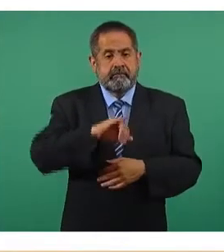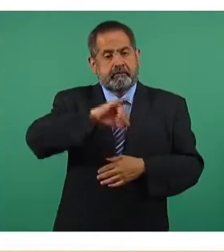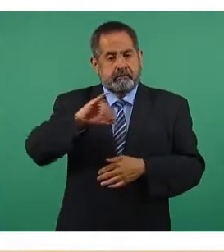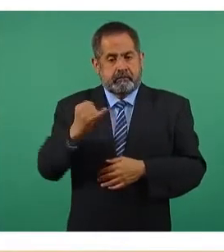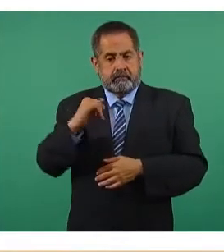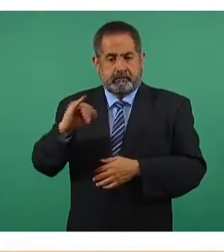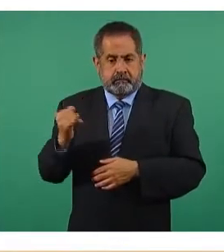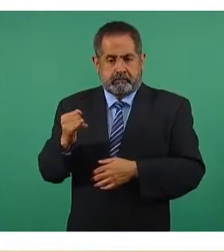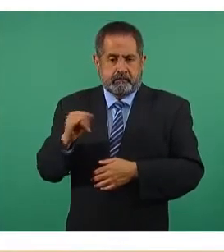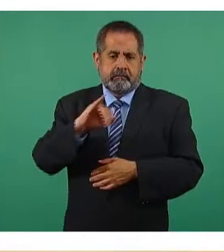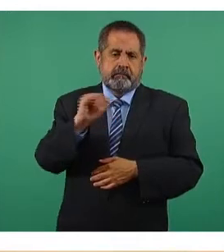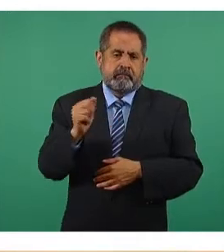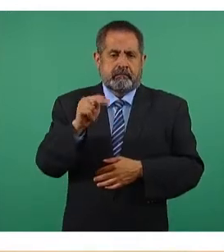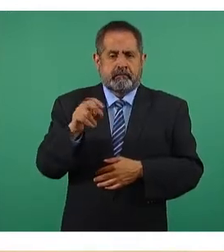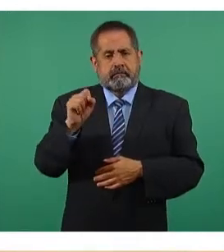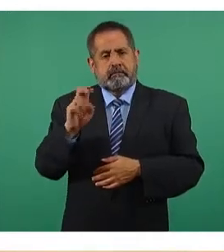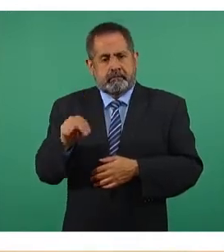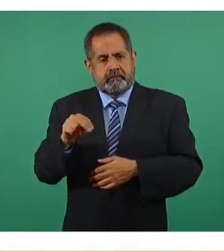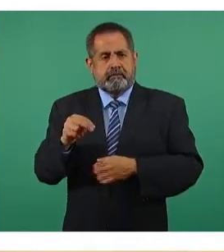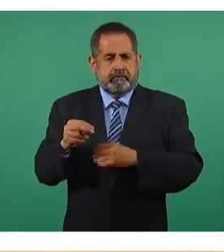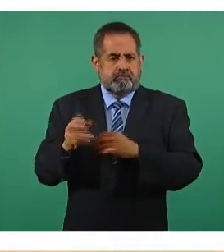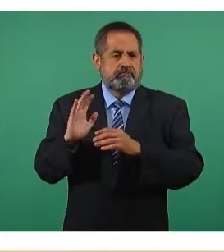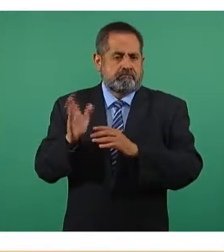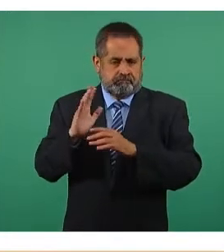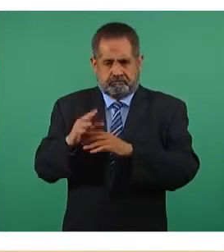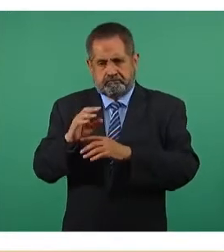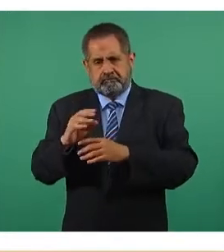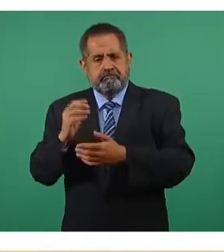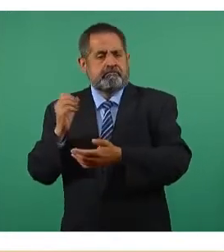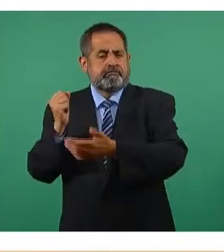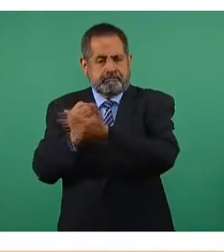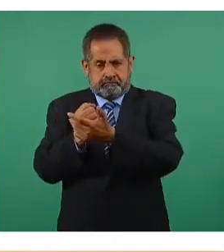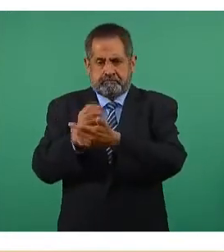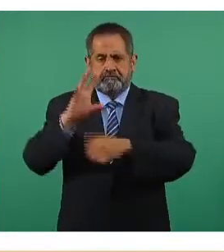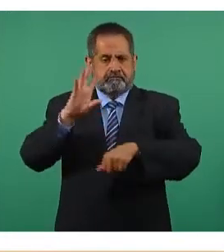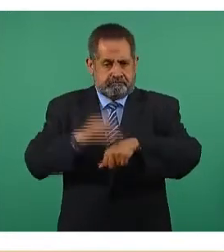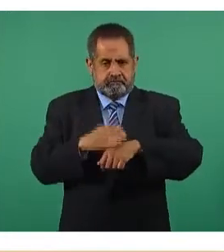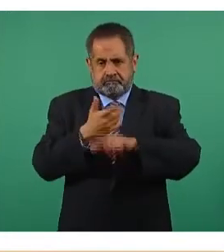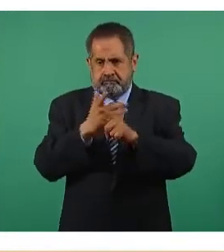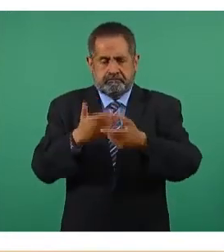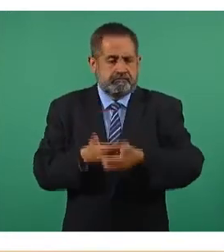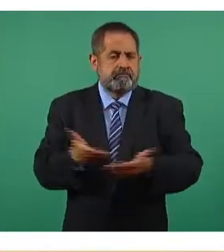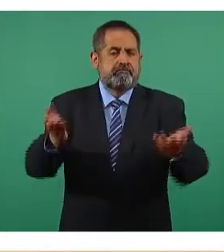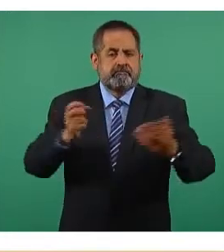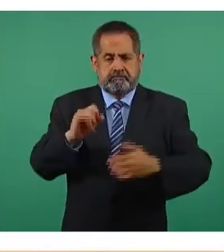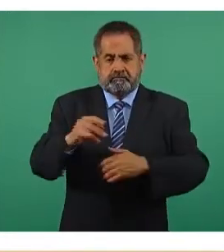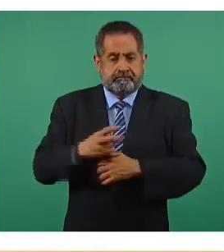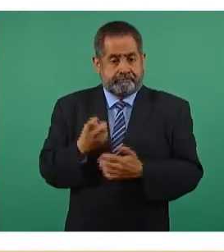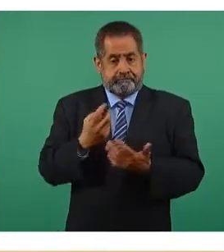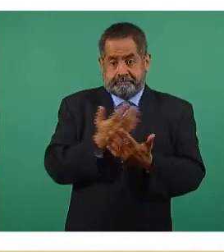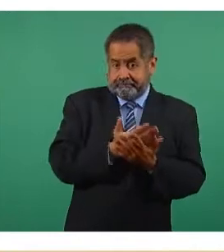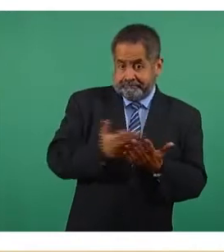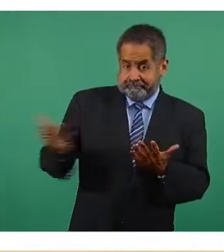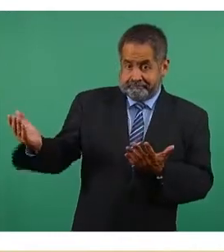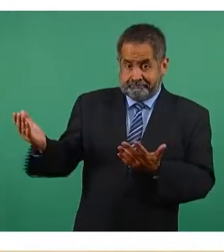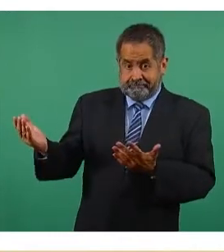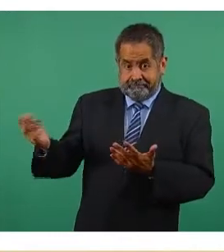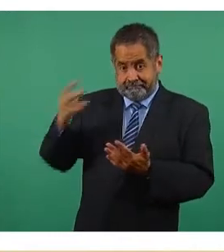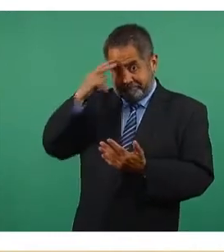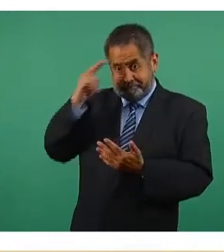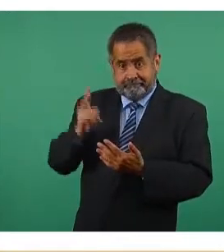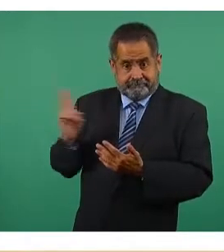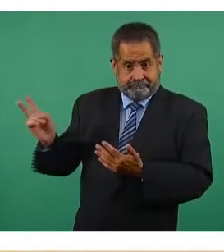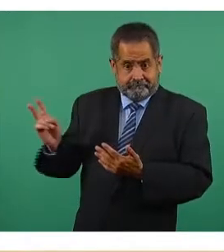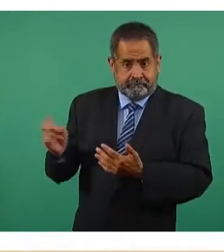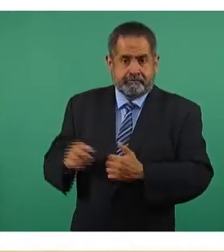Johnson o Janssen, y pronto tendremos acceso a esa vacuna también. Entonces, este es todo el portafolio mexicano al día de hoy.